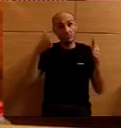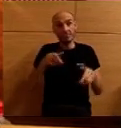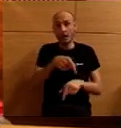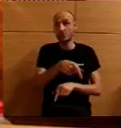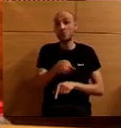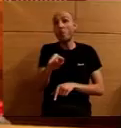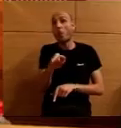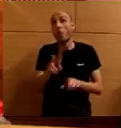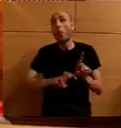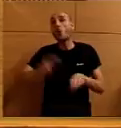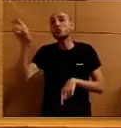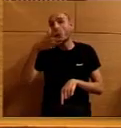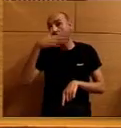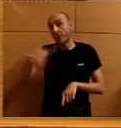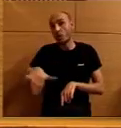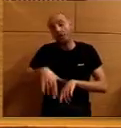ir.